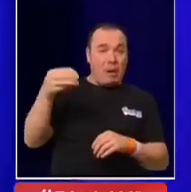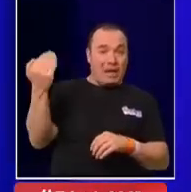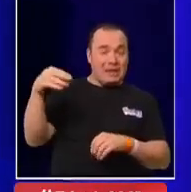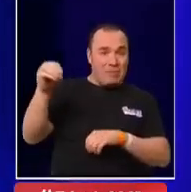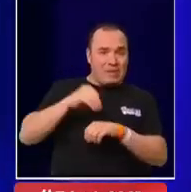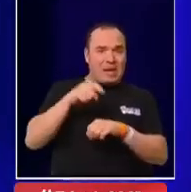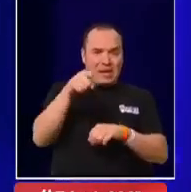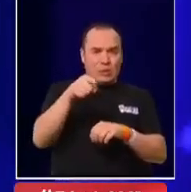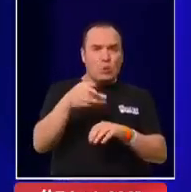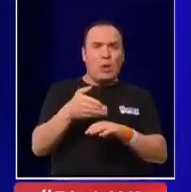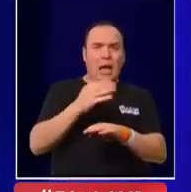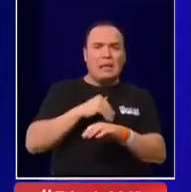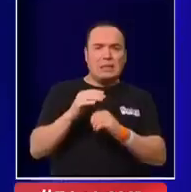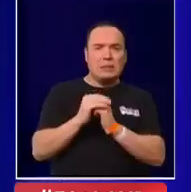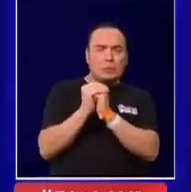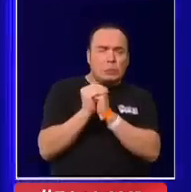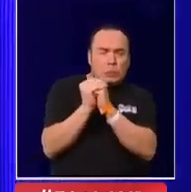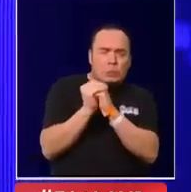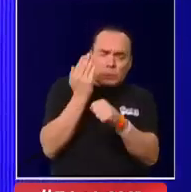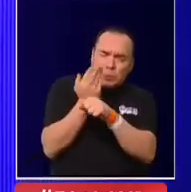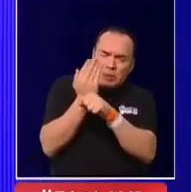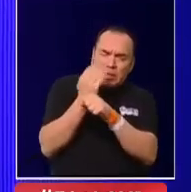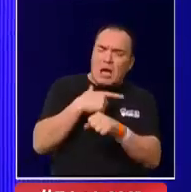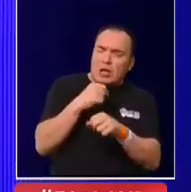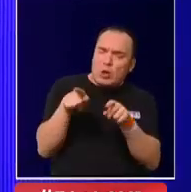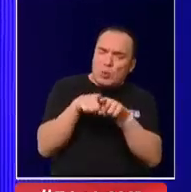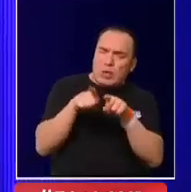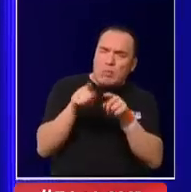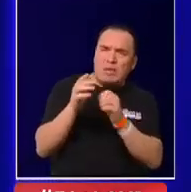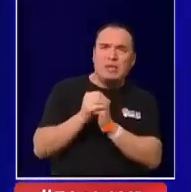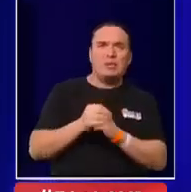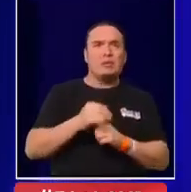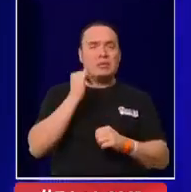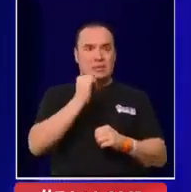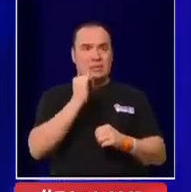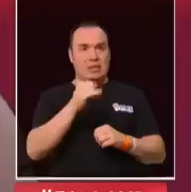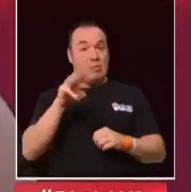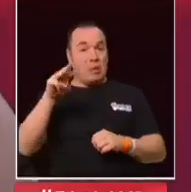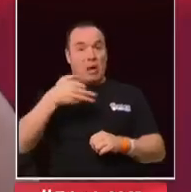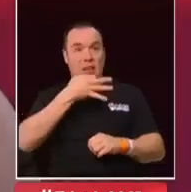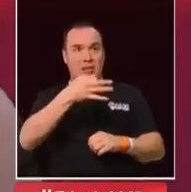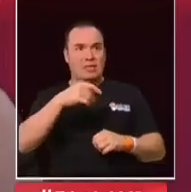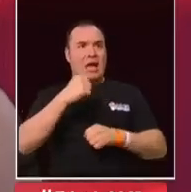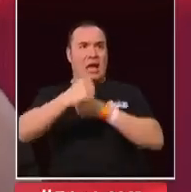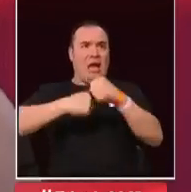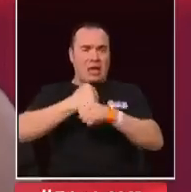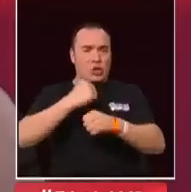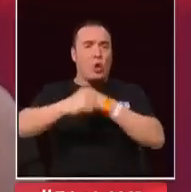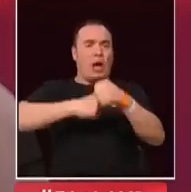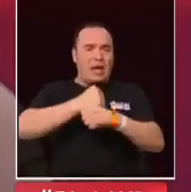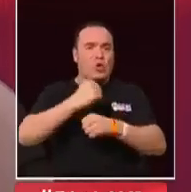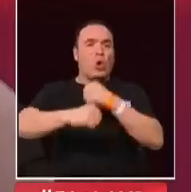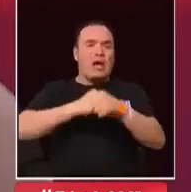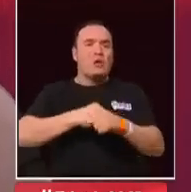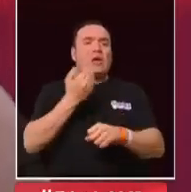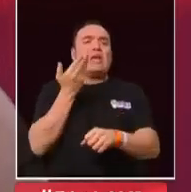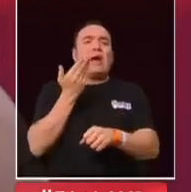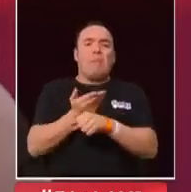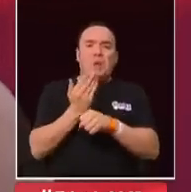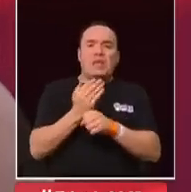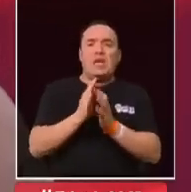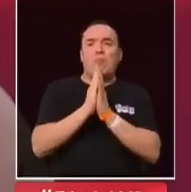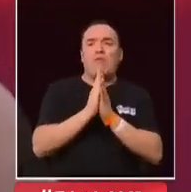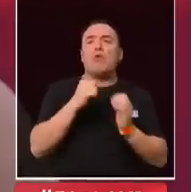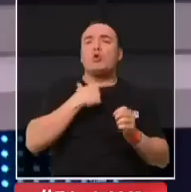rezó para tener un hermanito. Fueron años, años donde todos los días ella pedía por sus hermanos y con